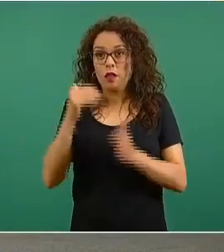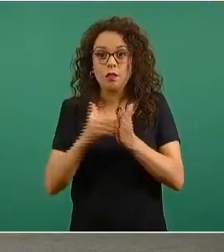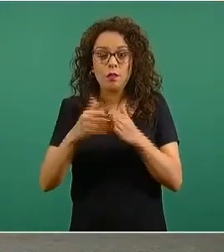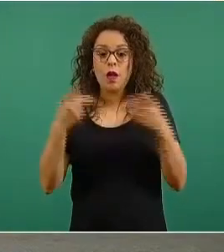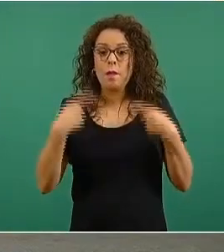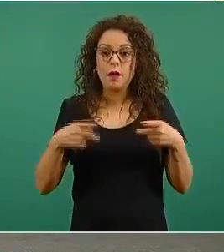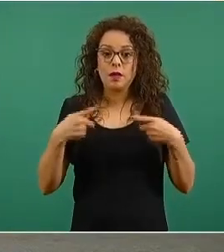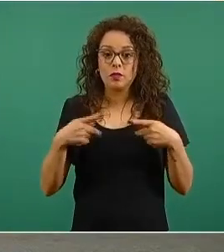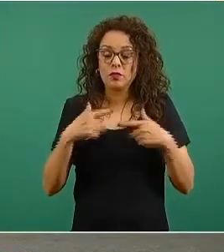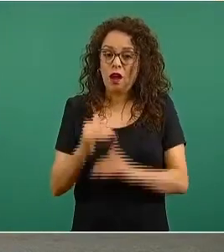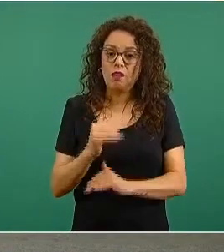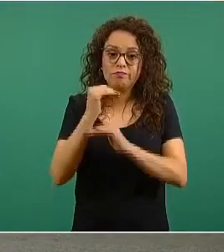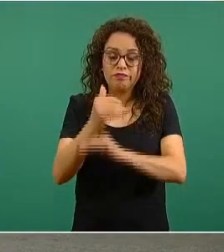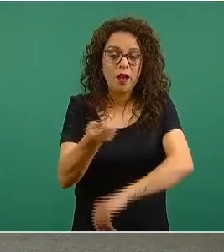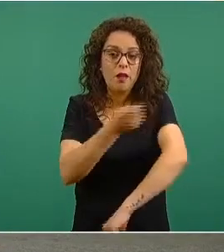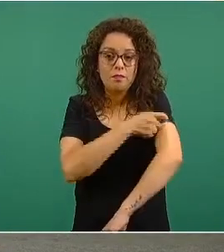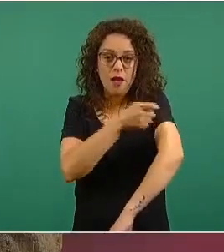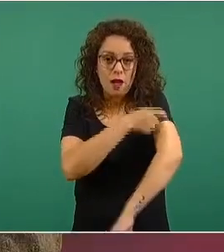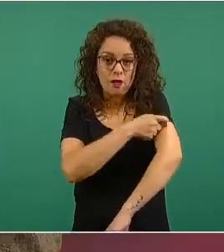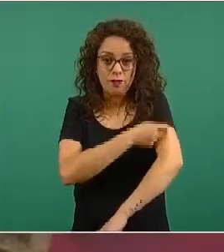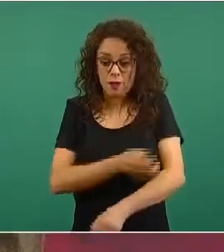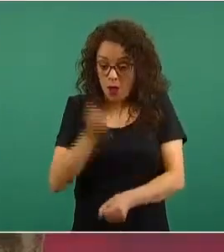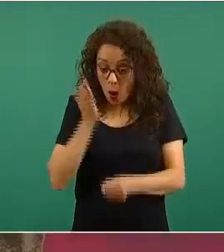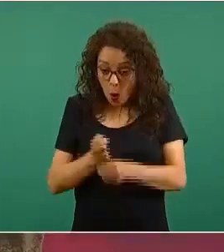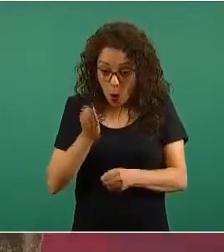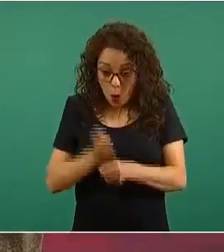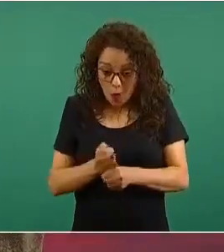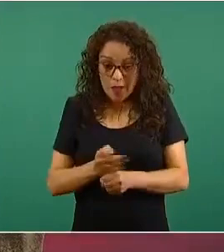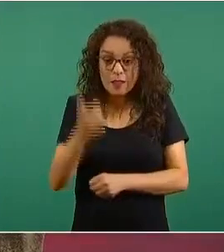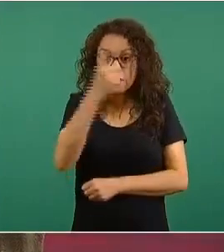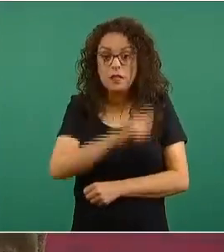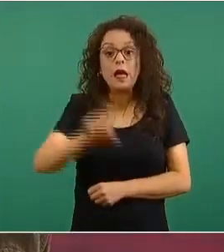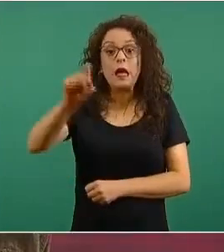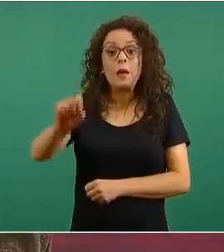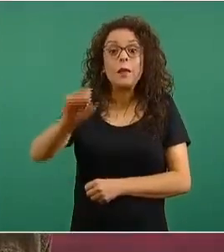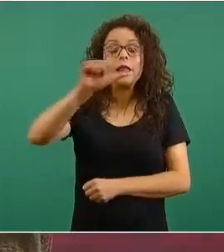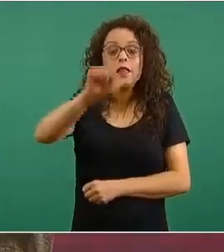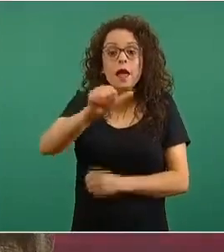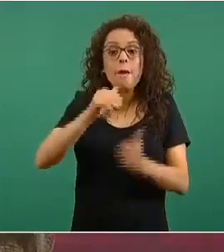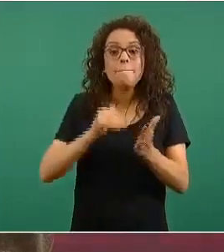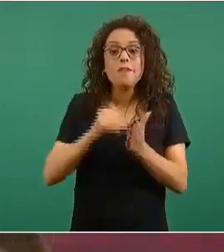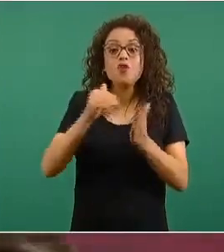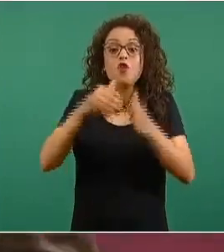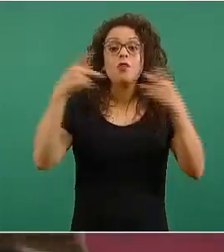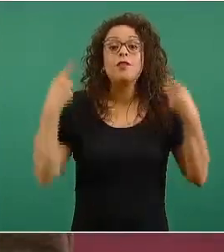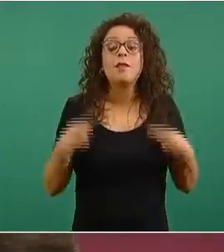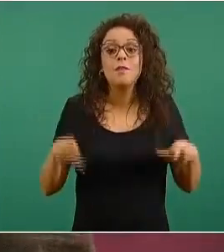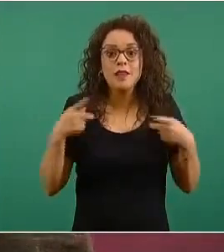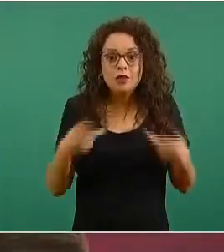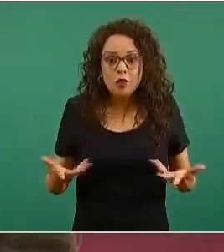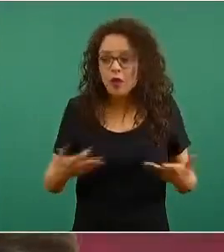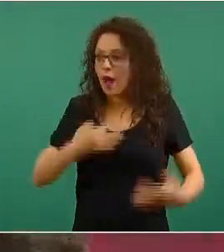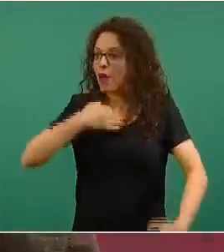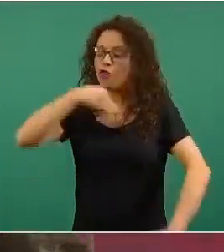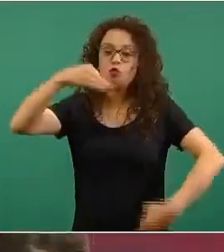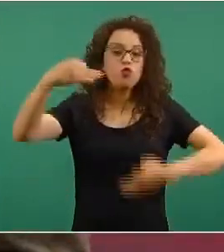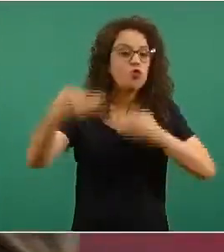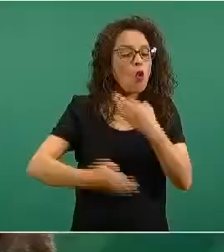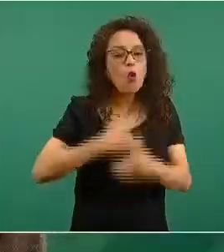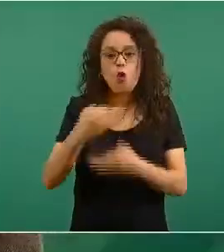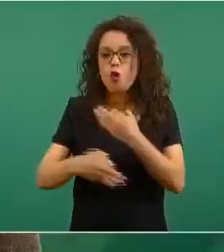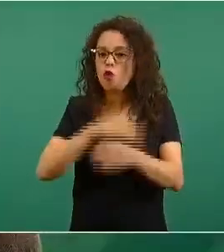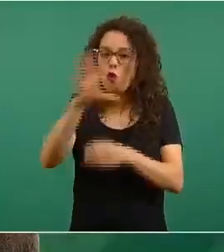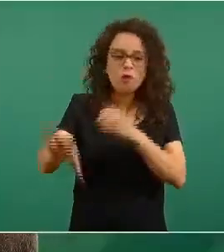vacunadas. Aquí estamos hablando de 126 millones de personas, potencialmente, todas, absolutamente